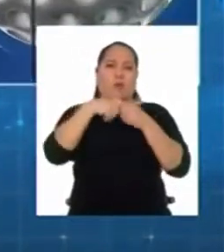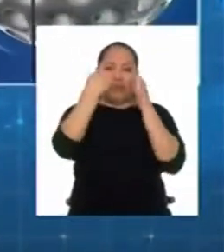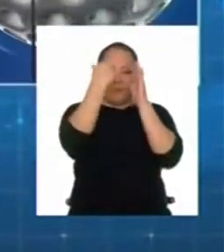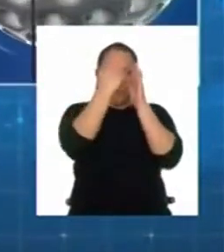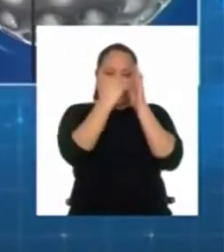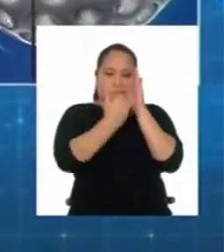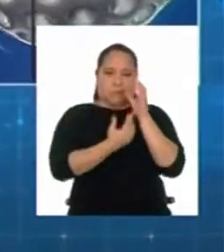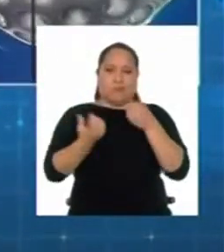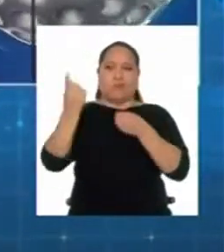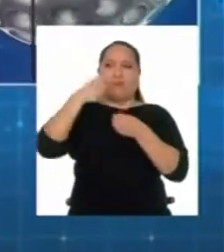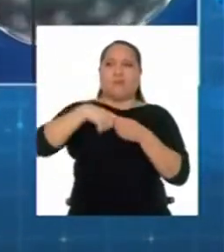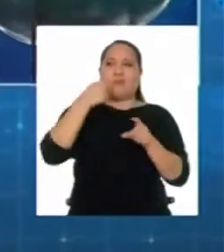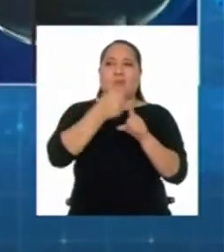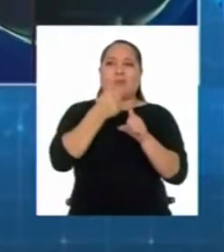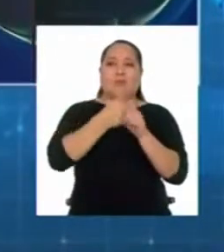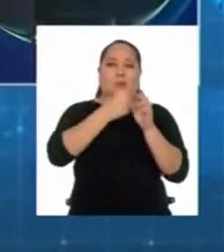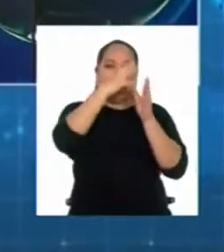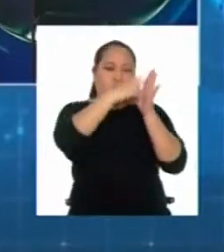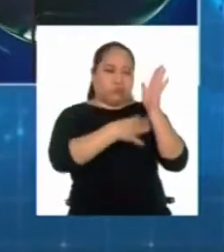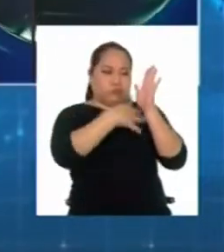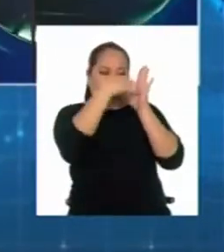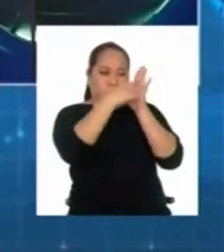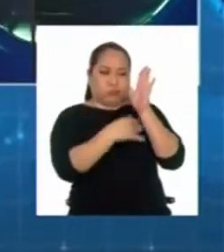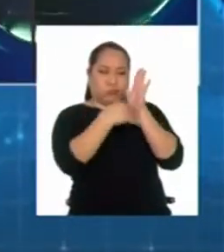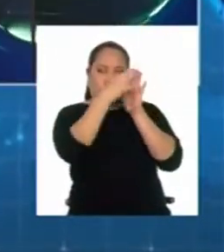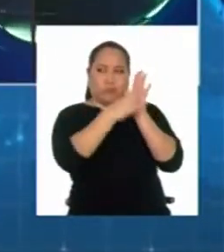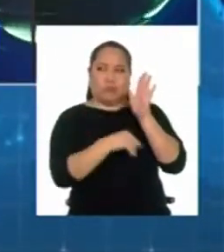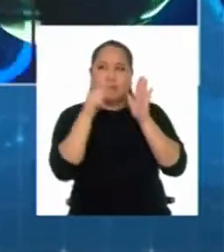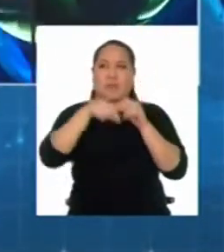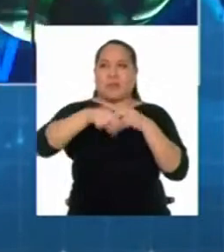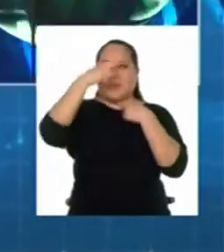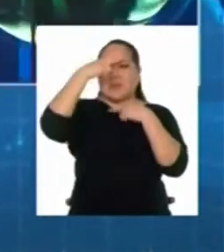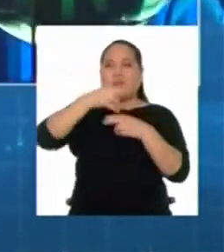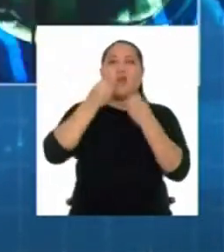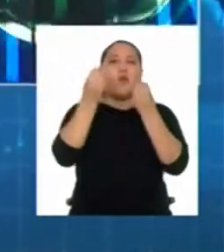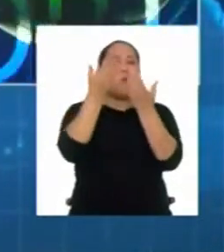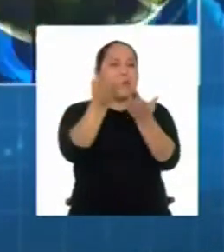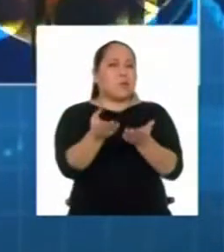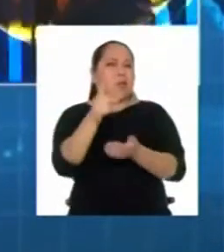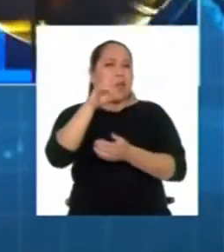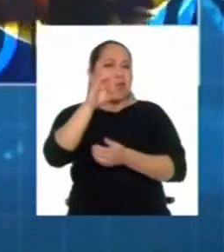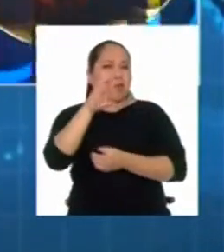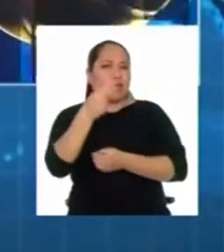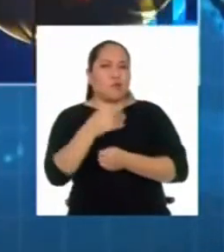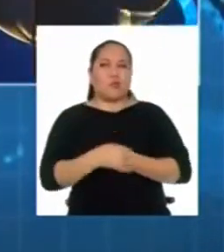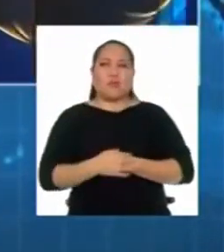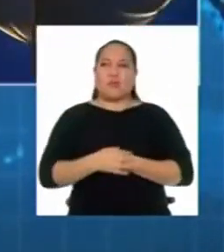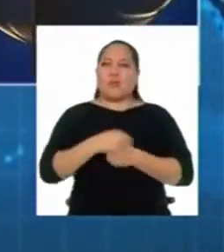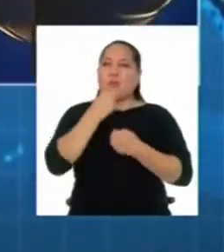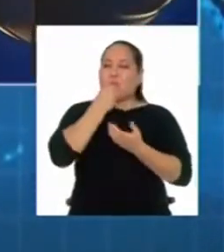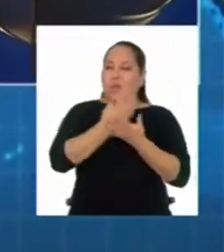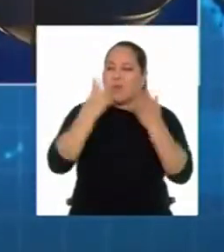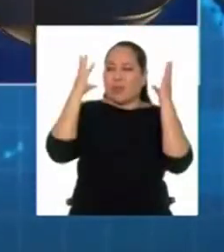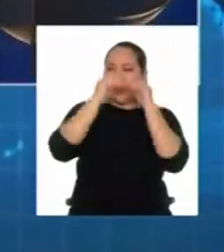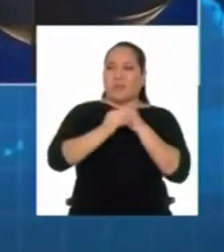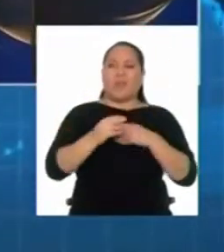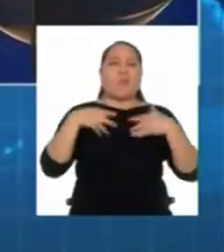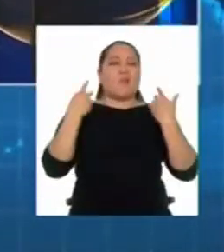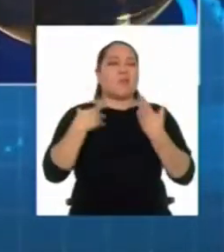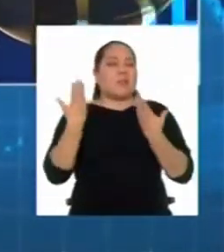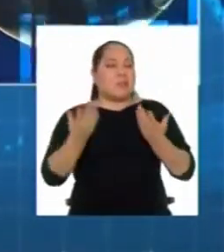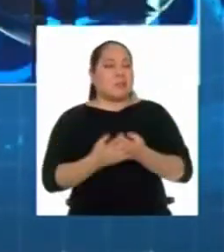inventario del código de barras en este noticiero. ¿Cómo está usted, Lucho Trizano? ¿Qué tal? ¿Cómo está, Luchito? Feliz